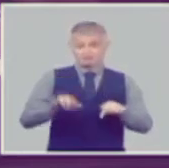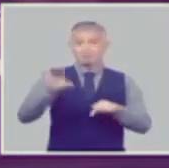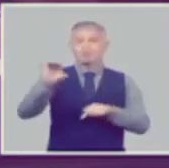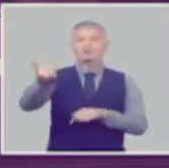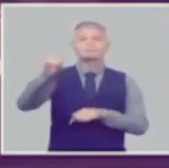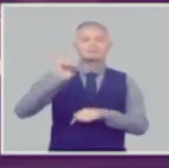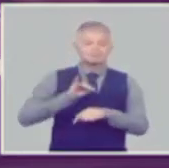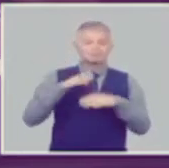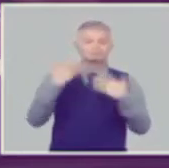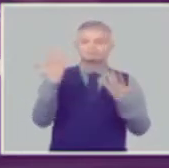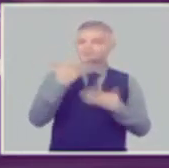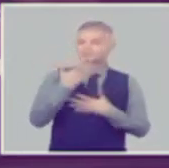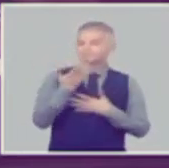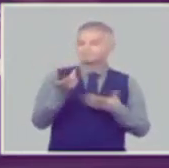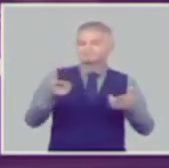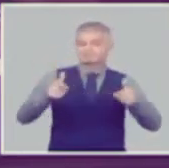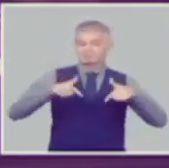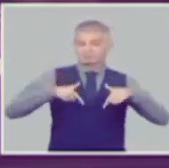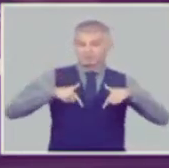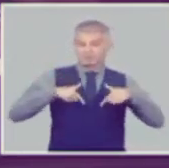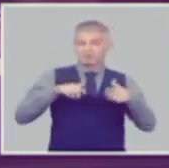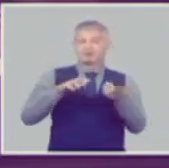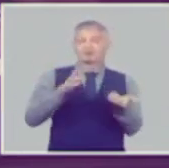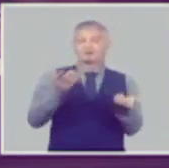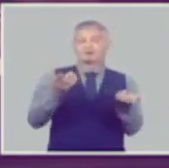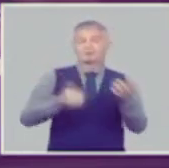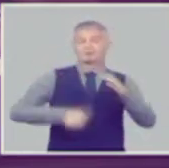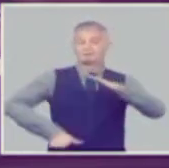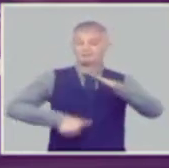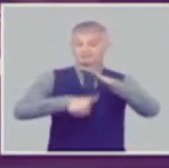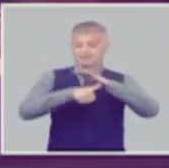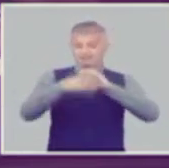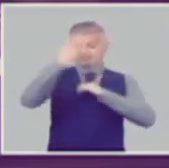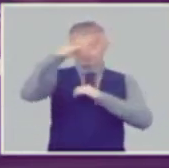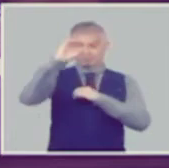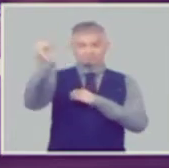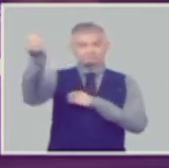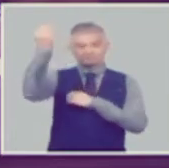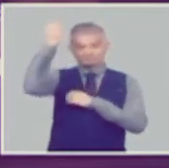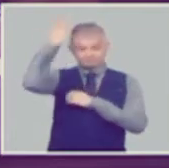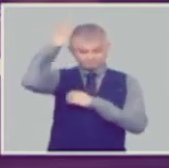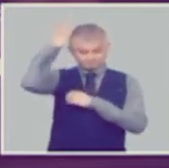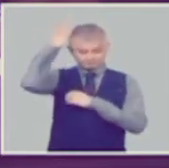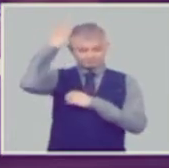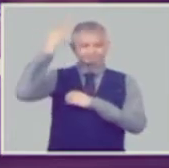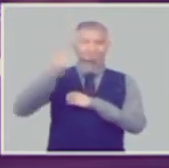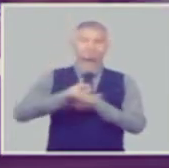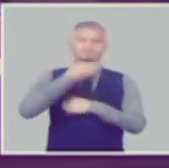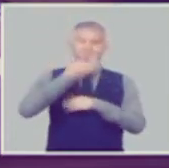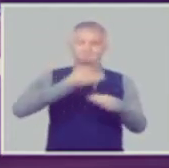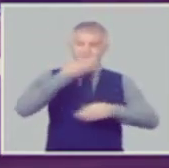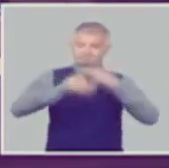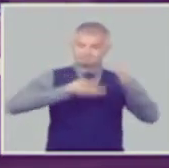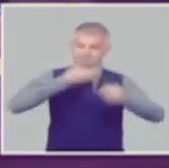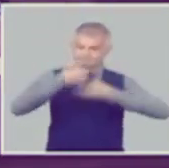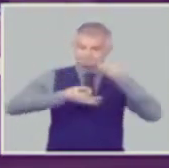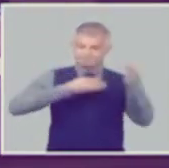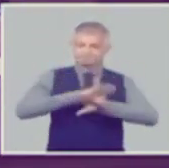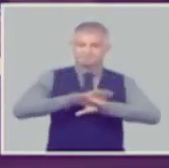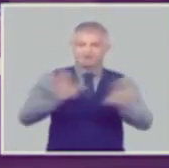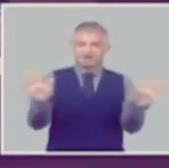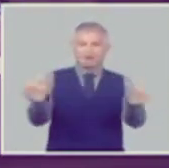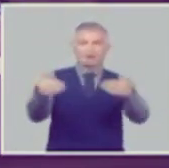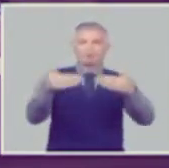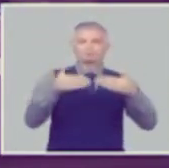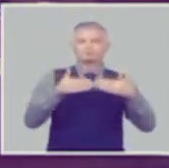Invito al diputado Miguel Díaz-Canel Bermúdez, presidente de la República de Cuba, a que concluya